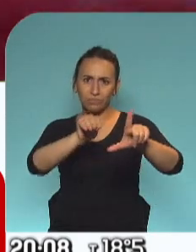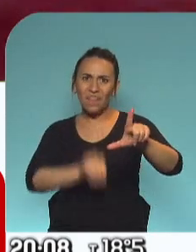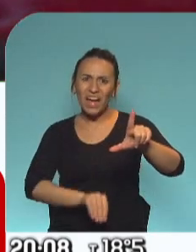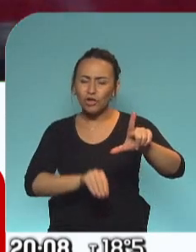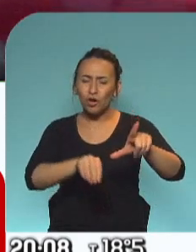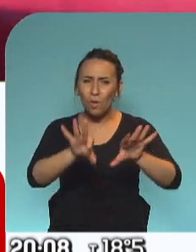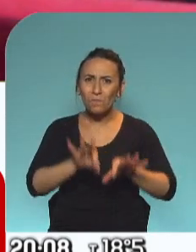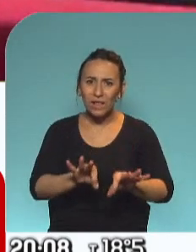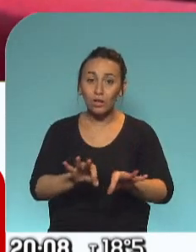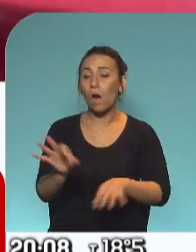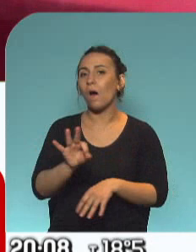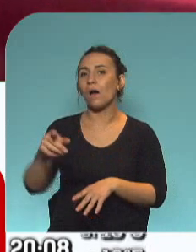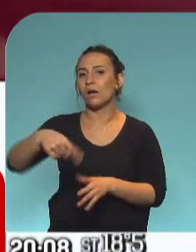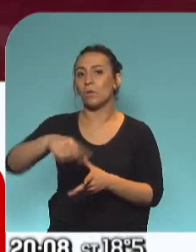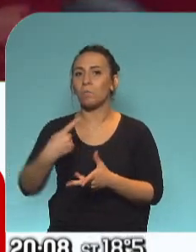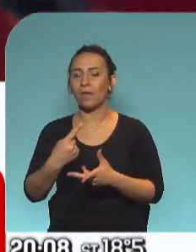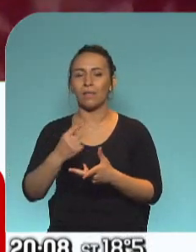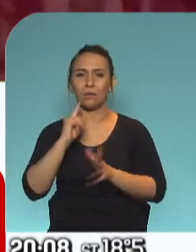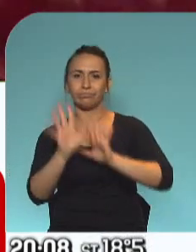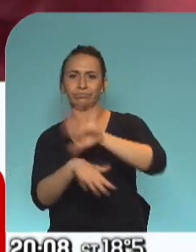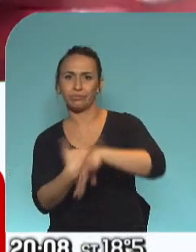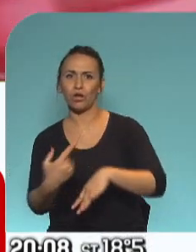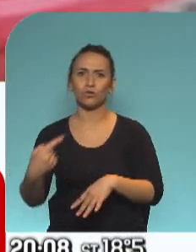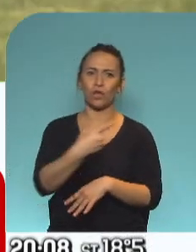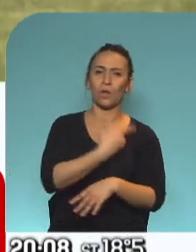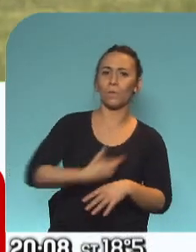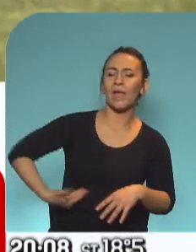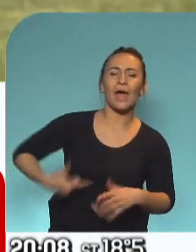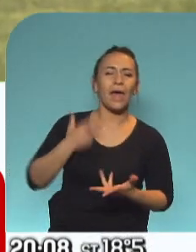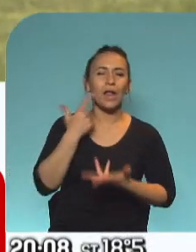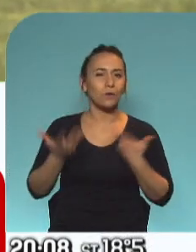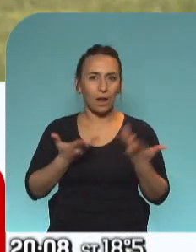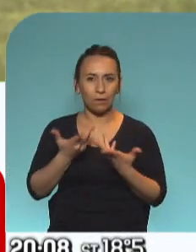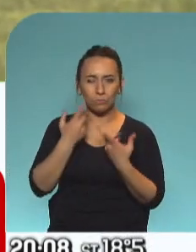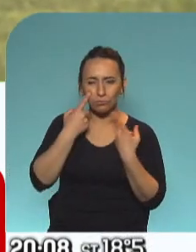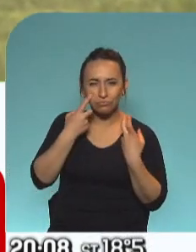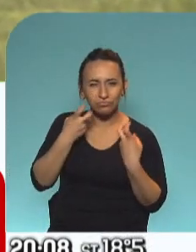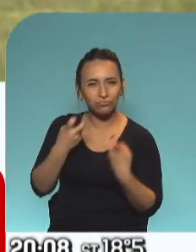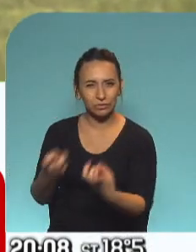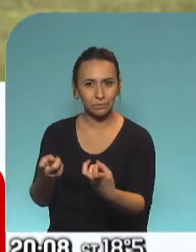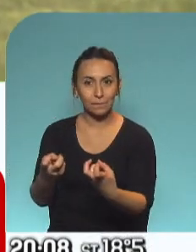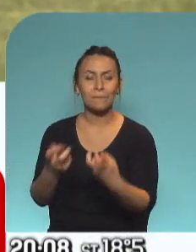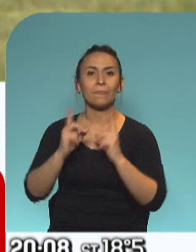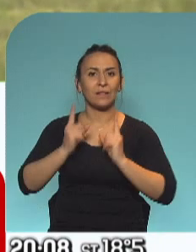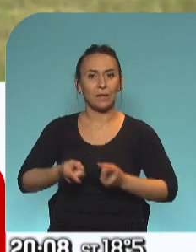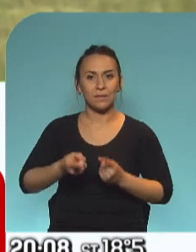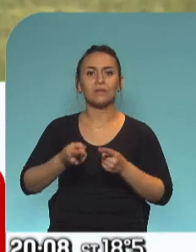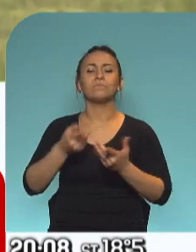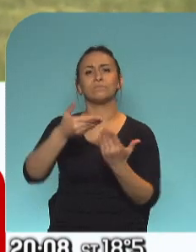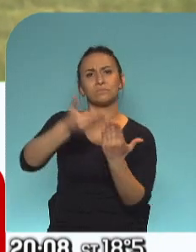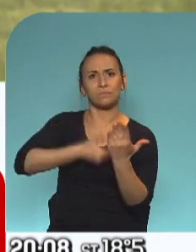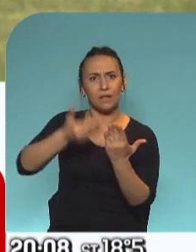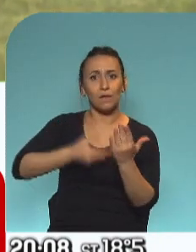encaminar como forma de reclamo, y lo que había era una recolección de actividades, de información de actividades. Hay allí